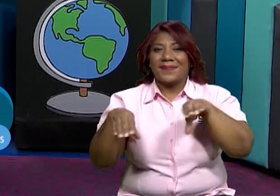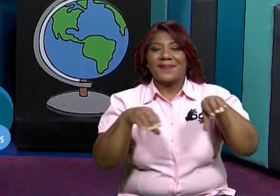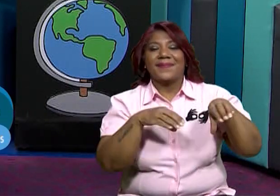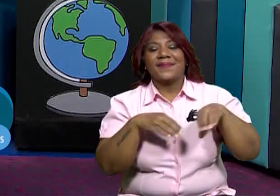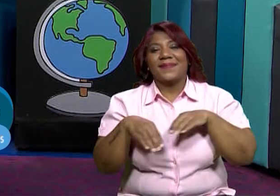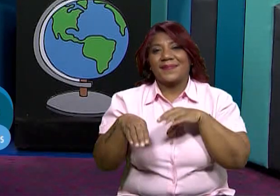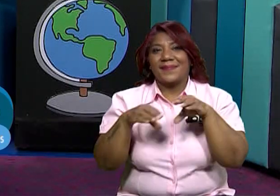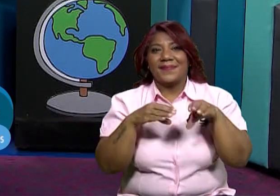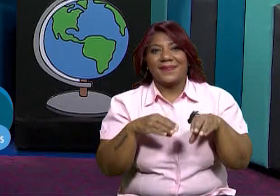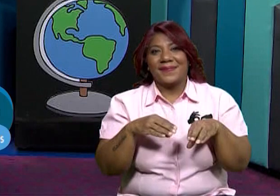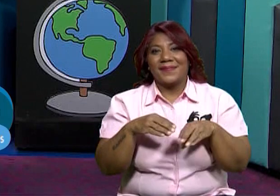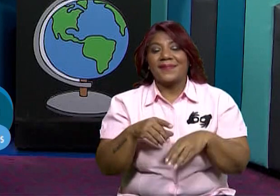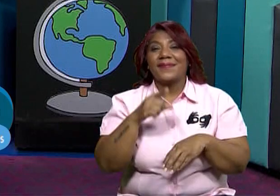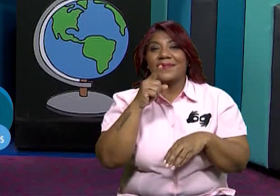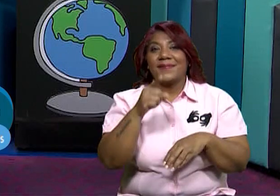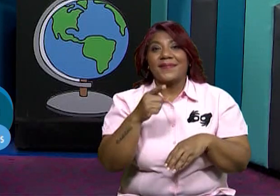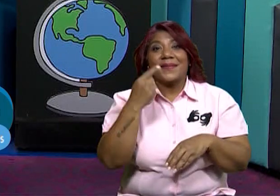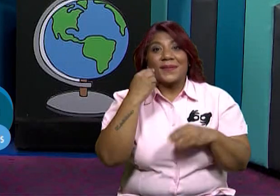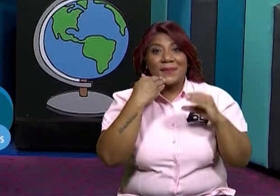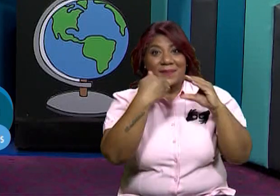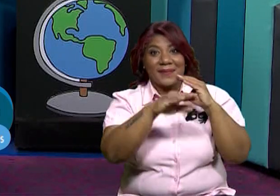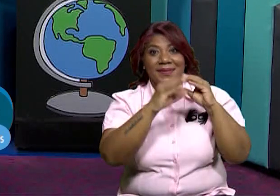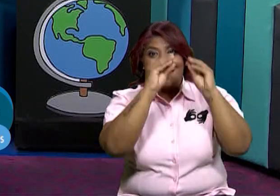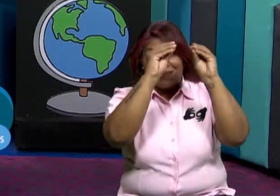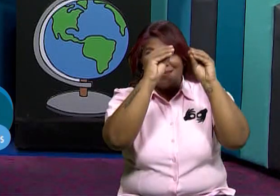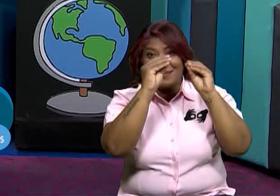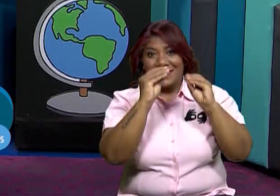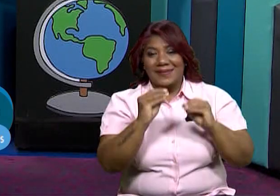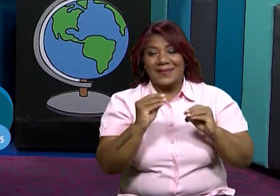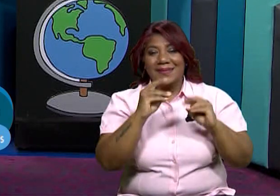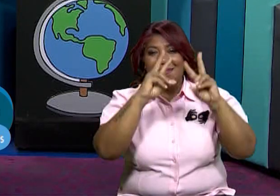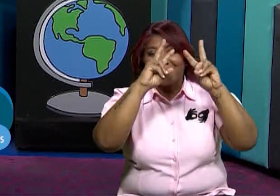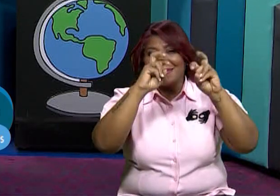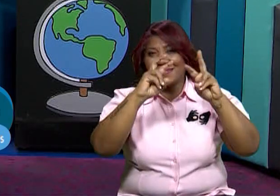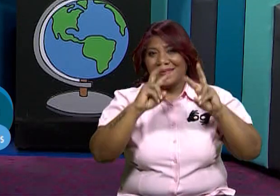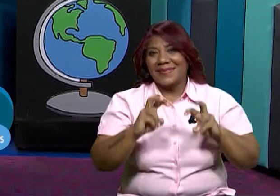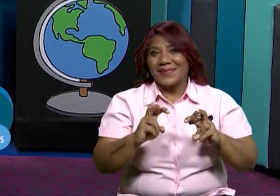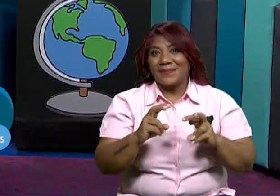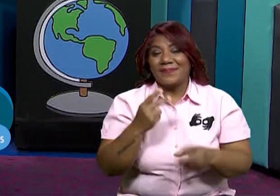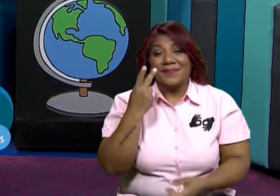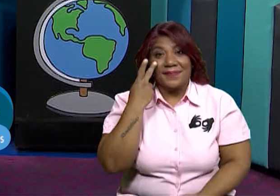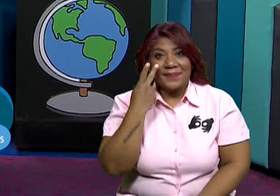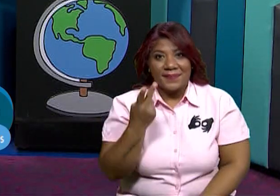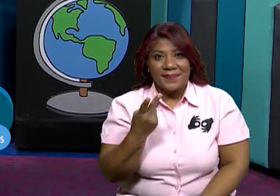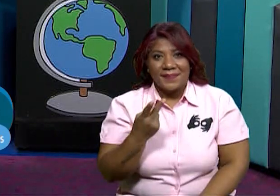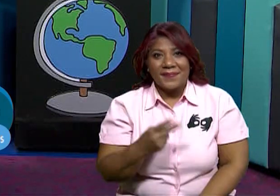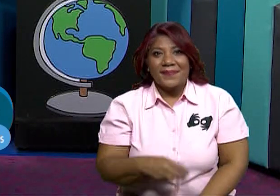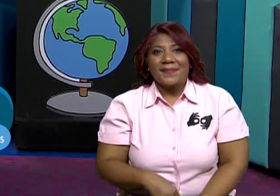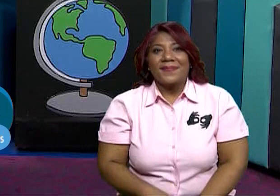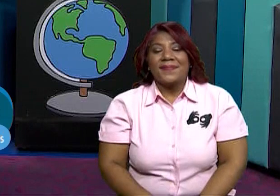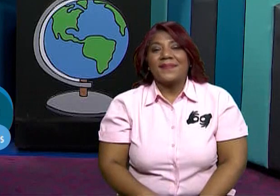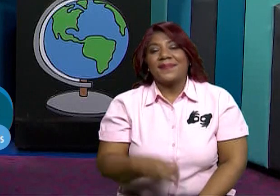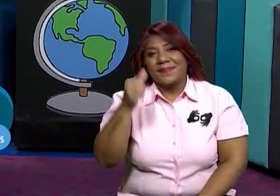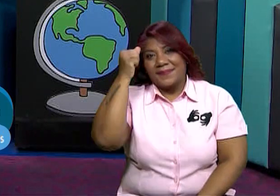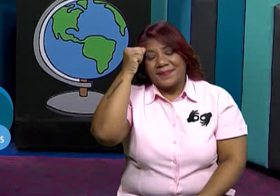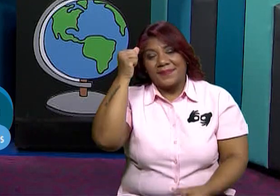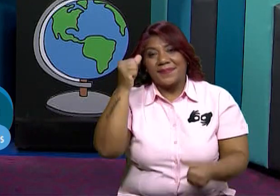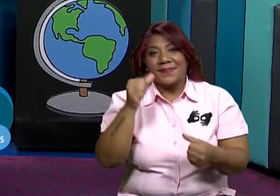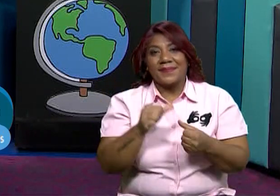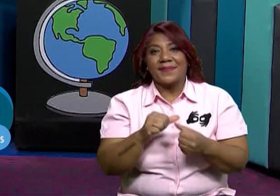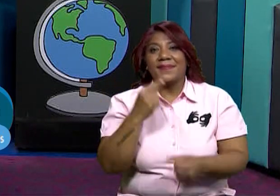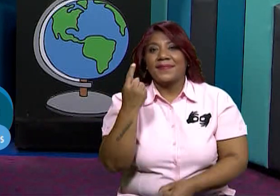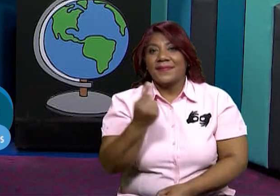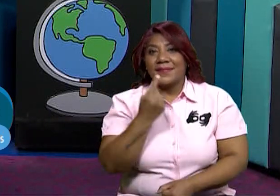le vas a mostrar la tarea a tu maestra para que te la pueda verificar. Recuerda, siempre